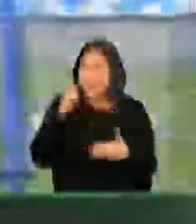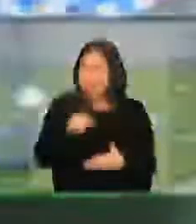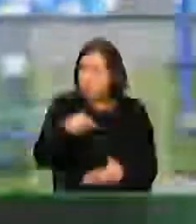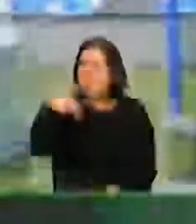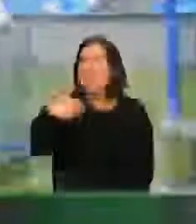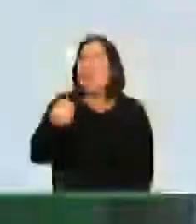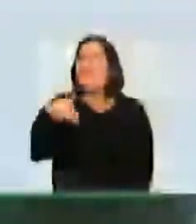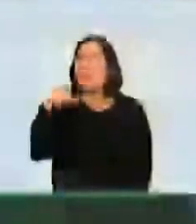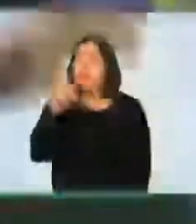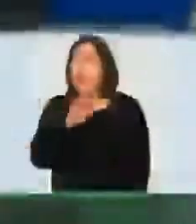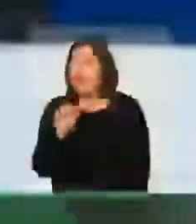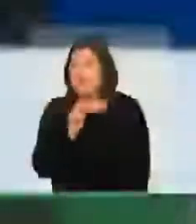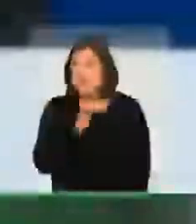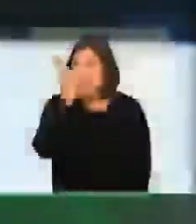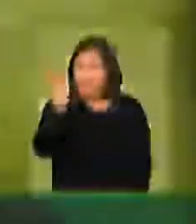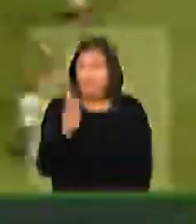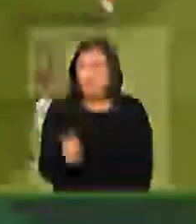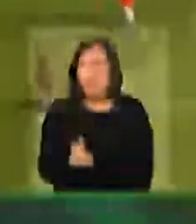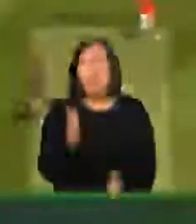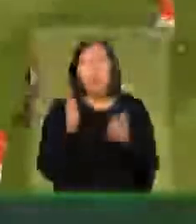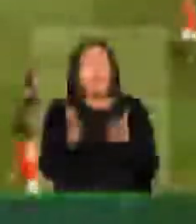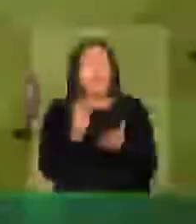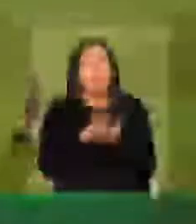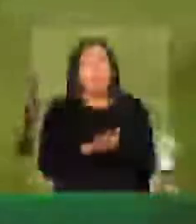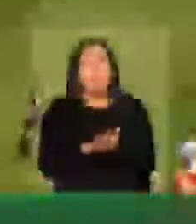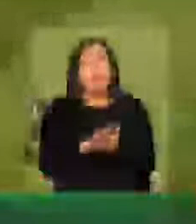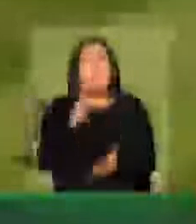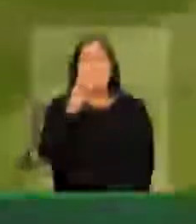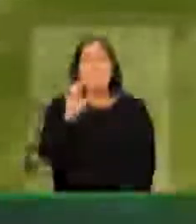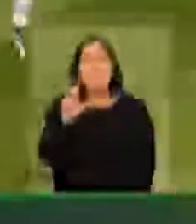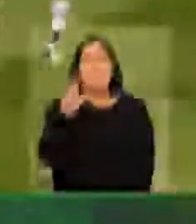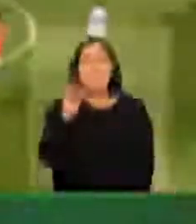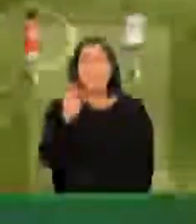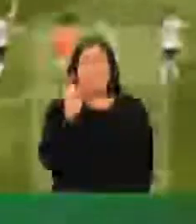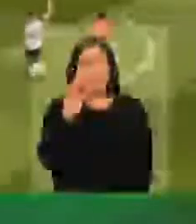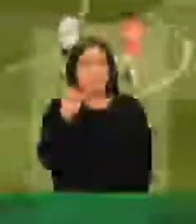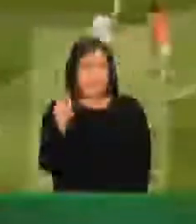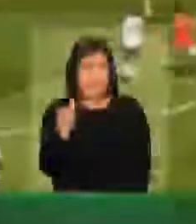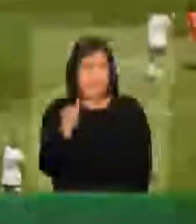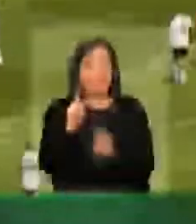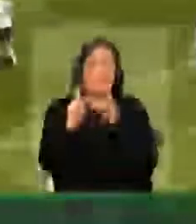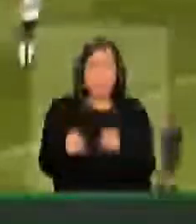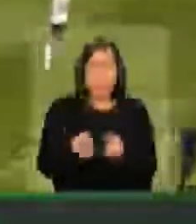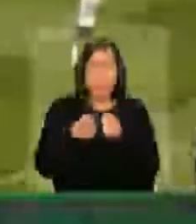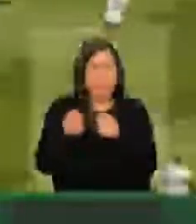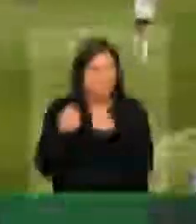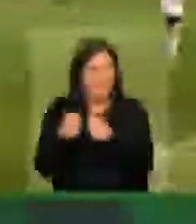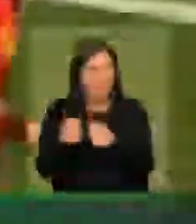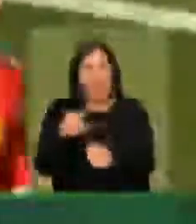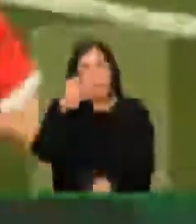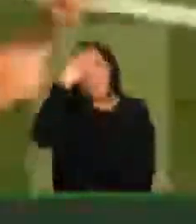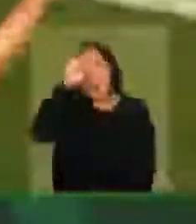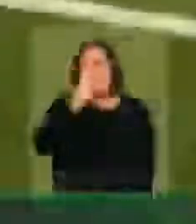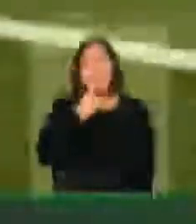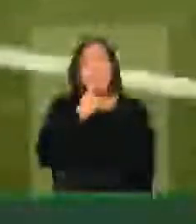Hernández. Lo del Leeds se enfrió bastante. Facundo Pellistri será nuevamente cedido por el Manchester United. El